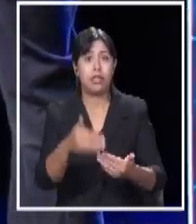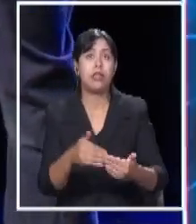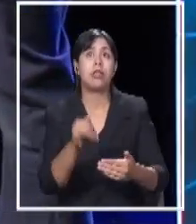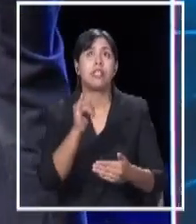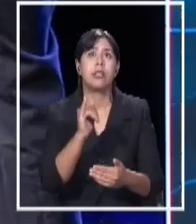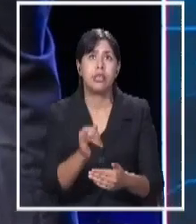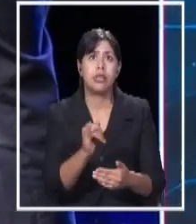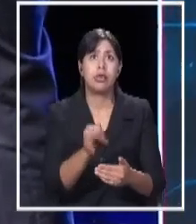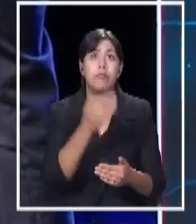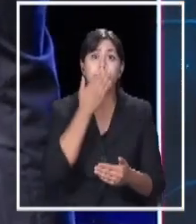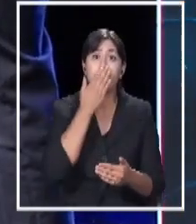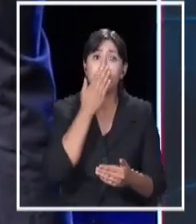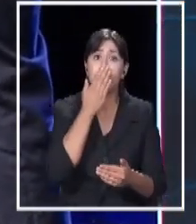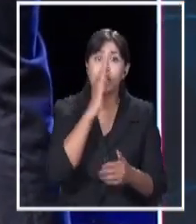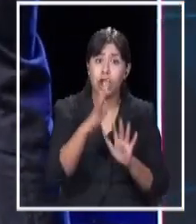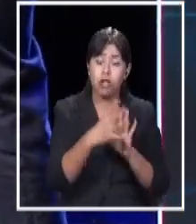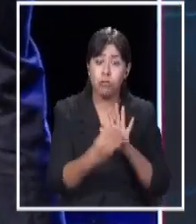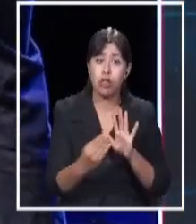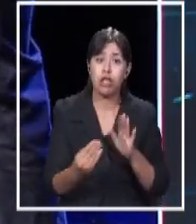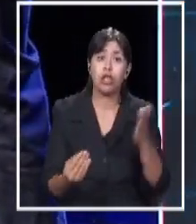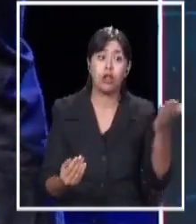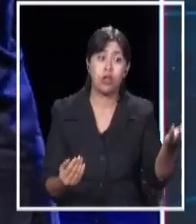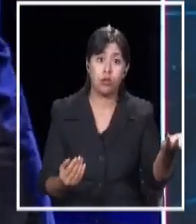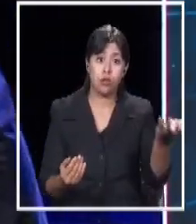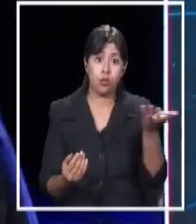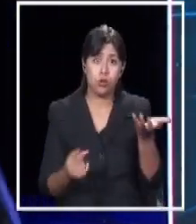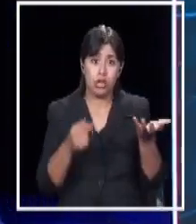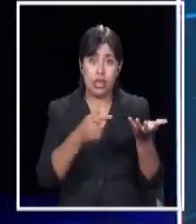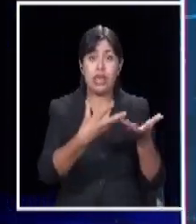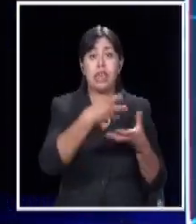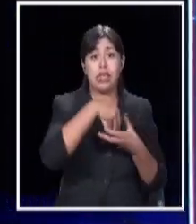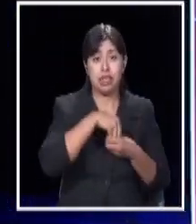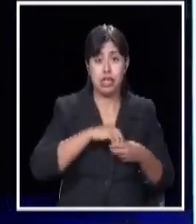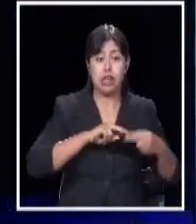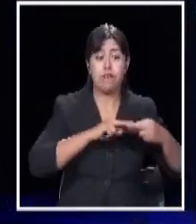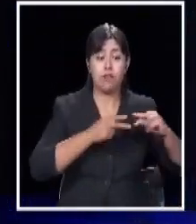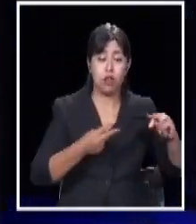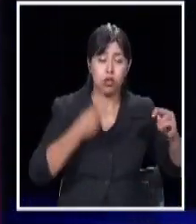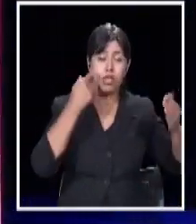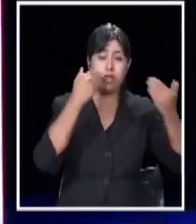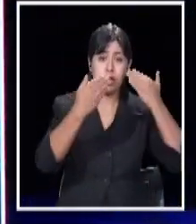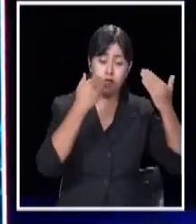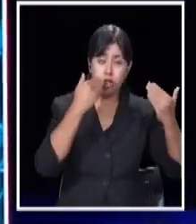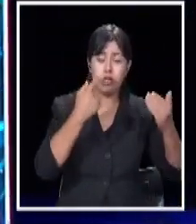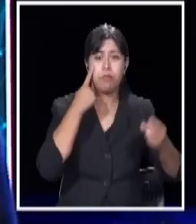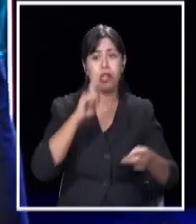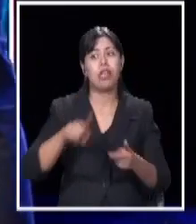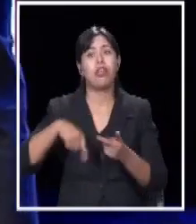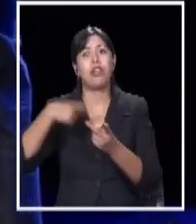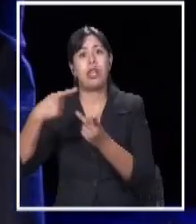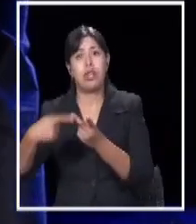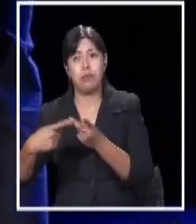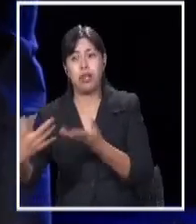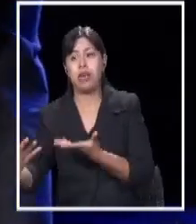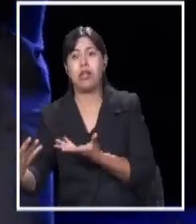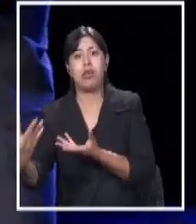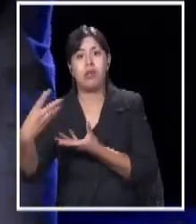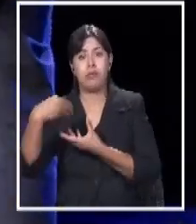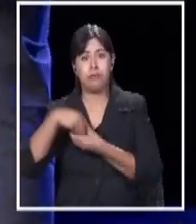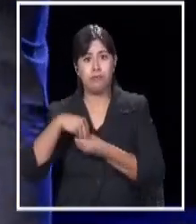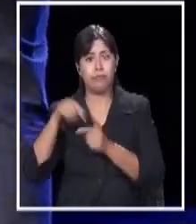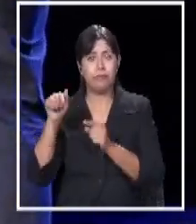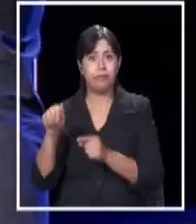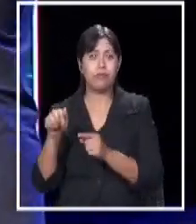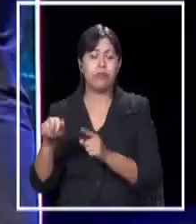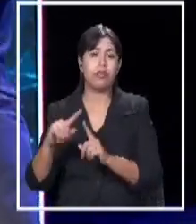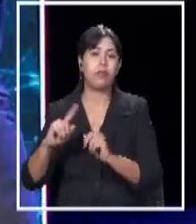es que los mejores modelos admiten tanto influencias internas, biológicas, psicológicas, como aquellas que se desprenden de la manera en que,